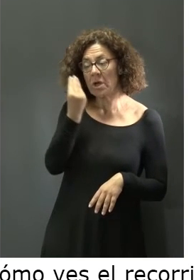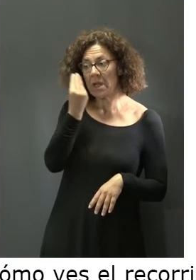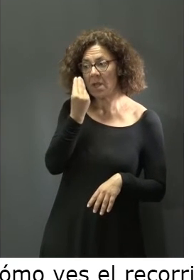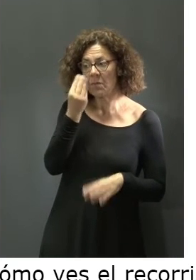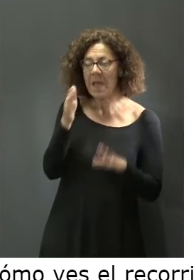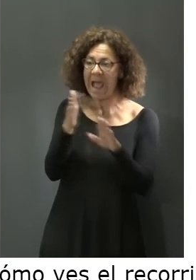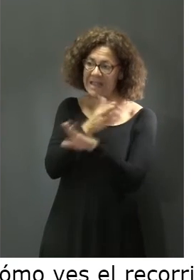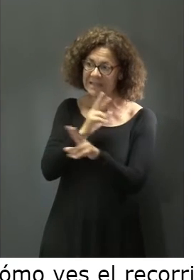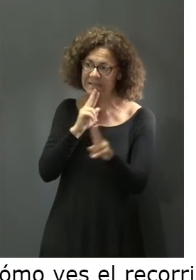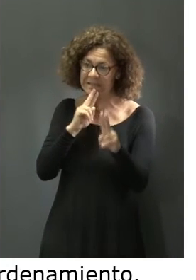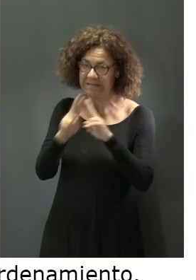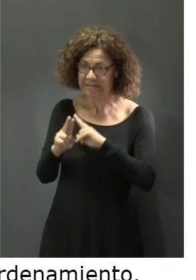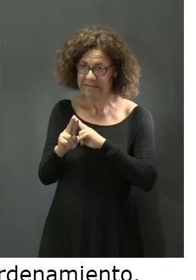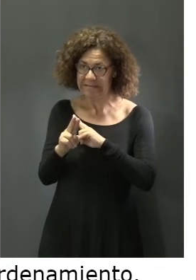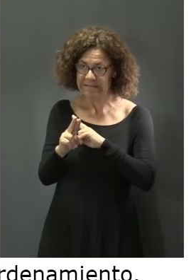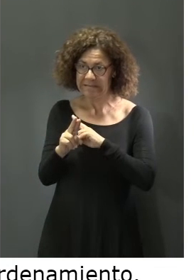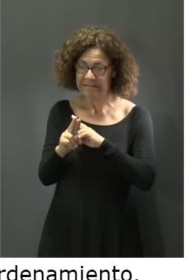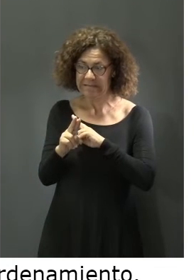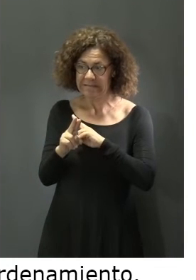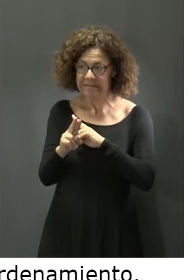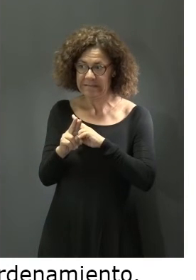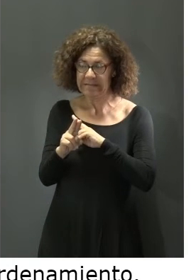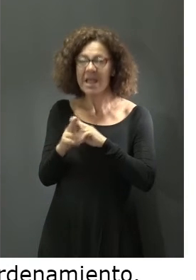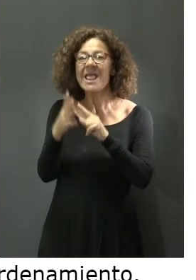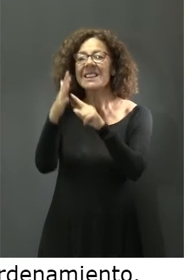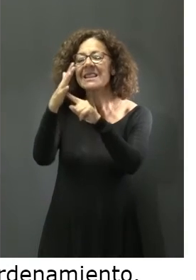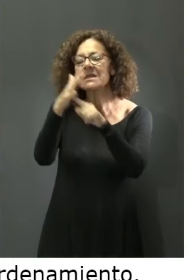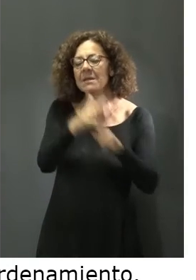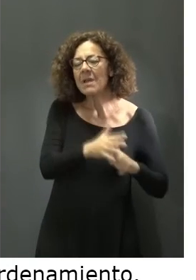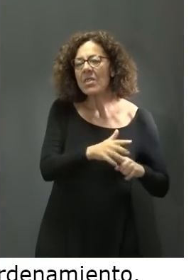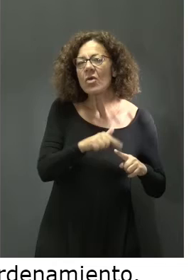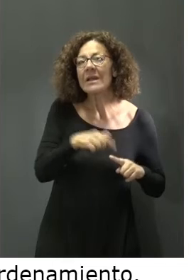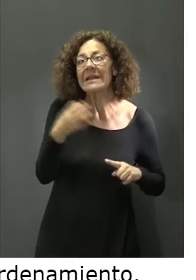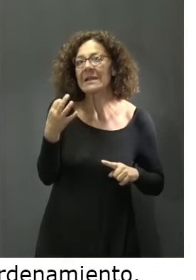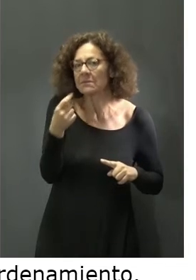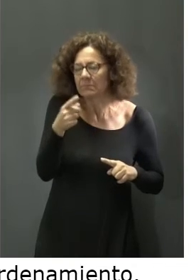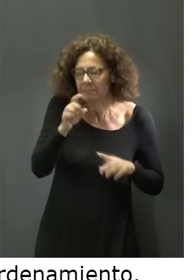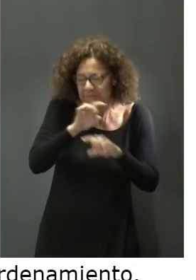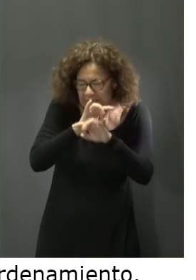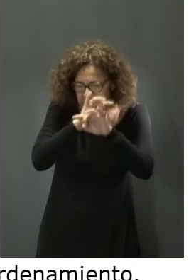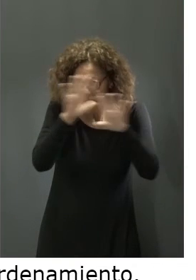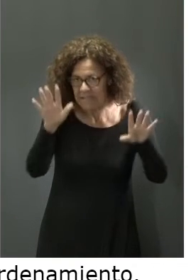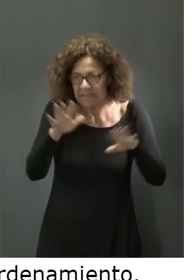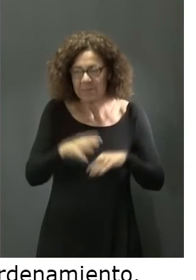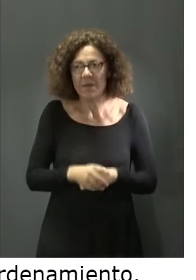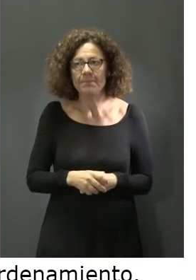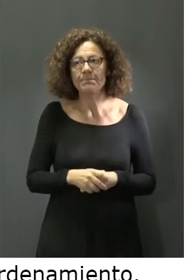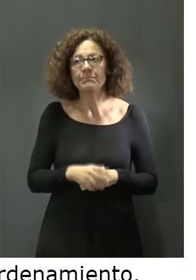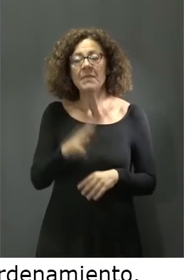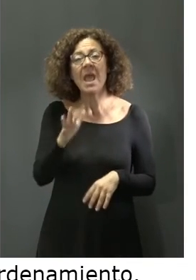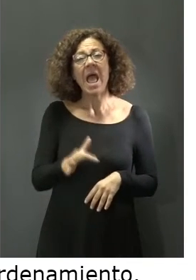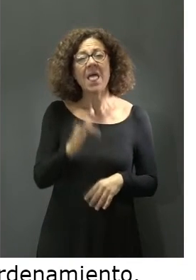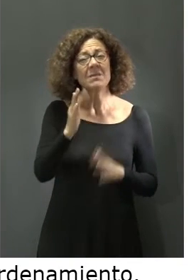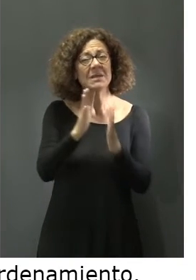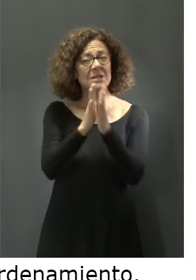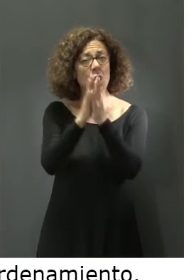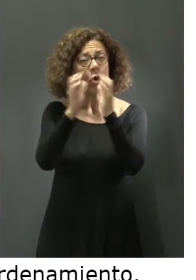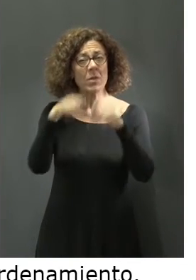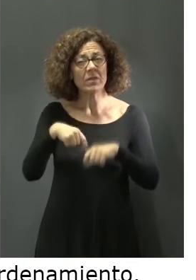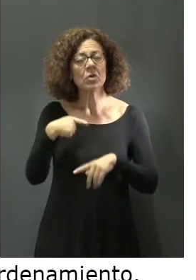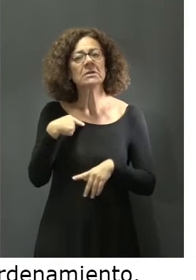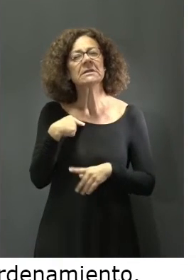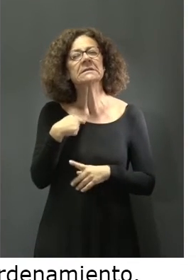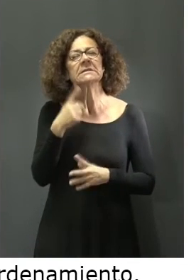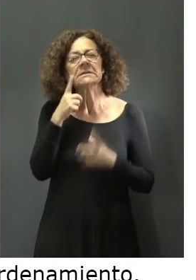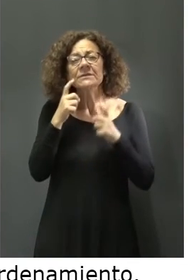de contestar la pregunta, que es una discriminación clarísima. Además, la Convención se curó